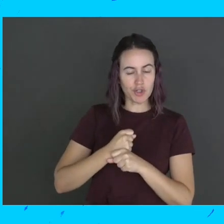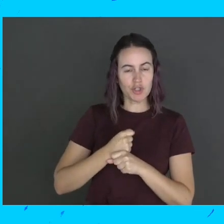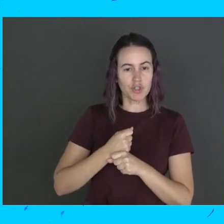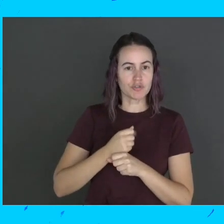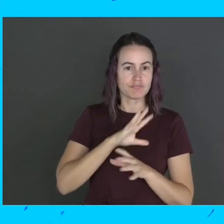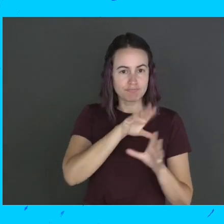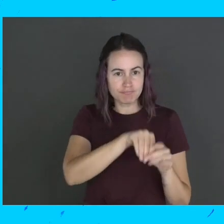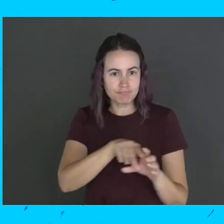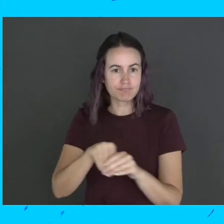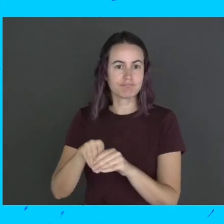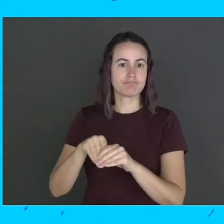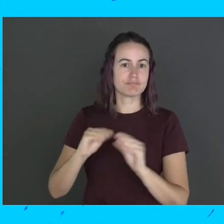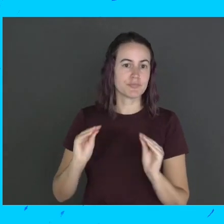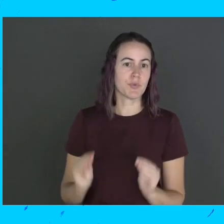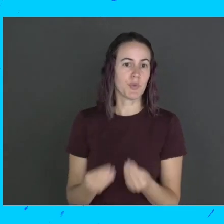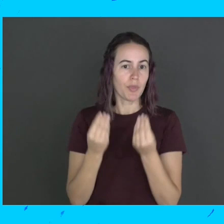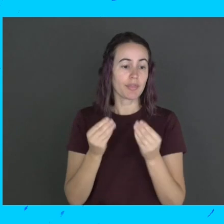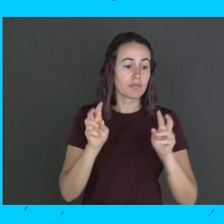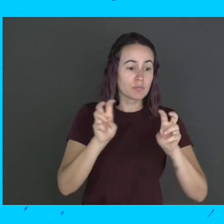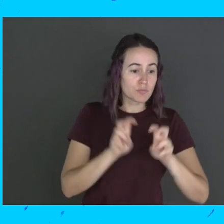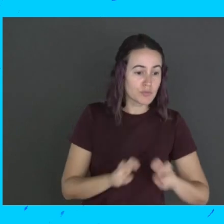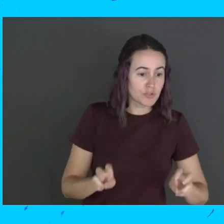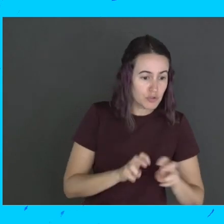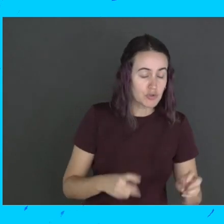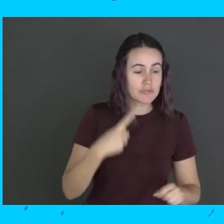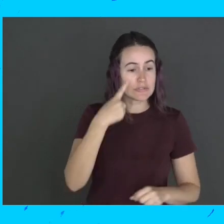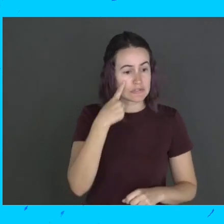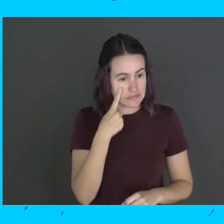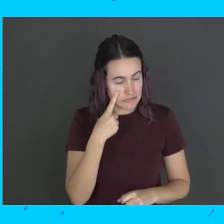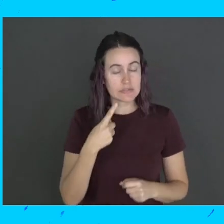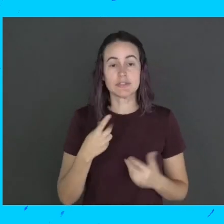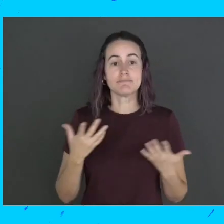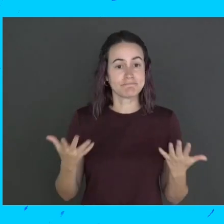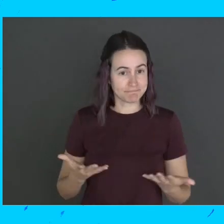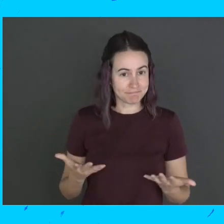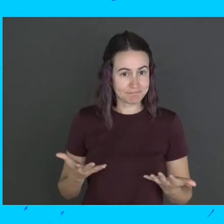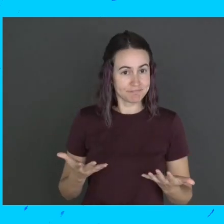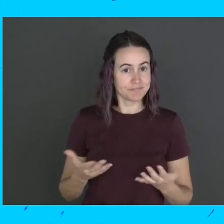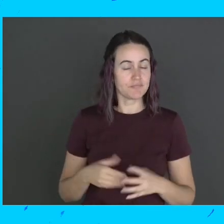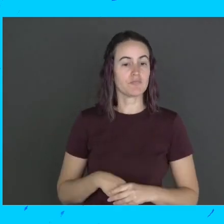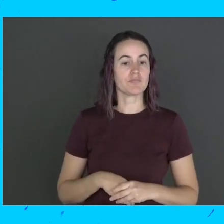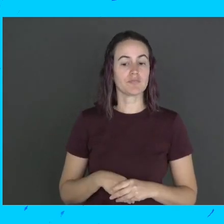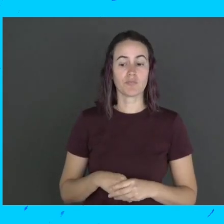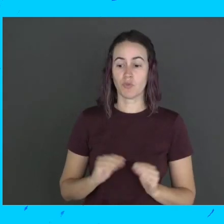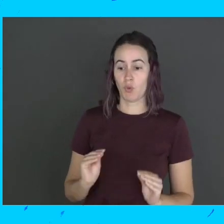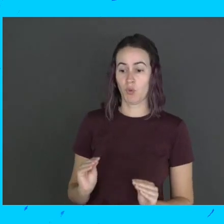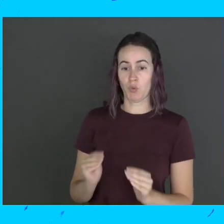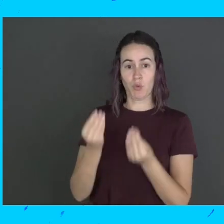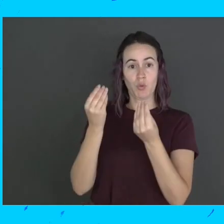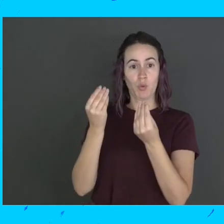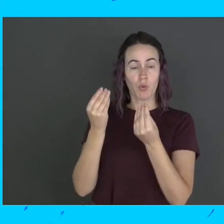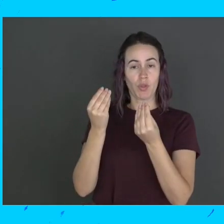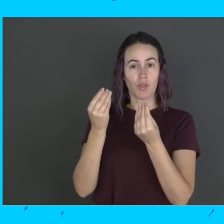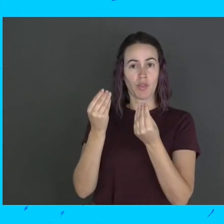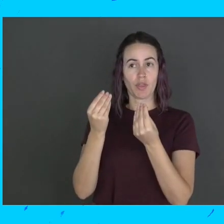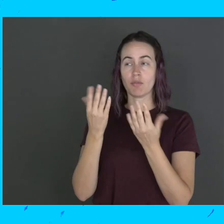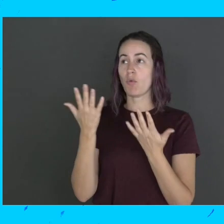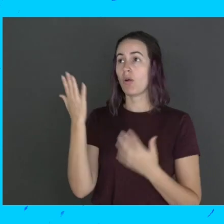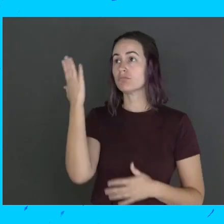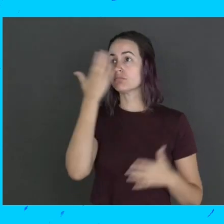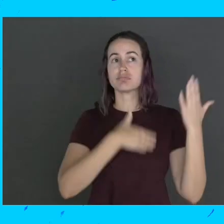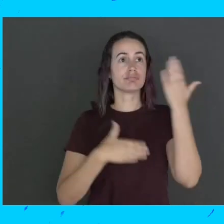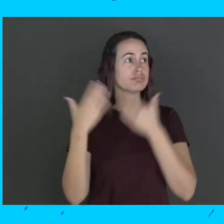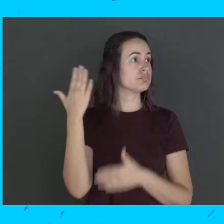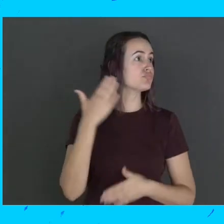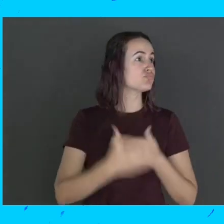todos mis amigos jóvenes de todo el mundo para que sigan cantando las canciones que